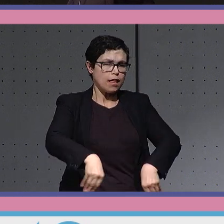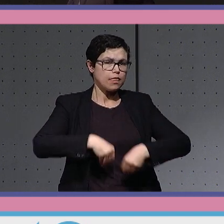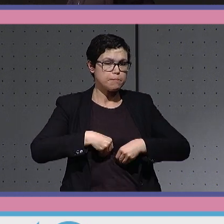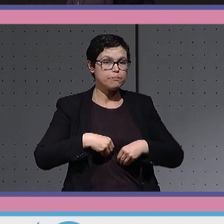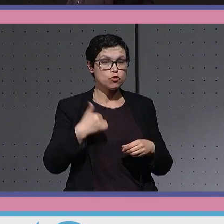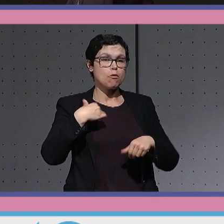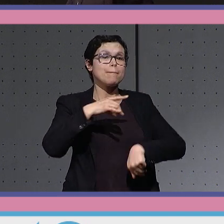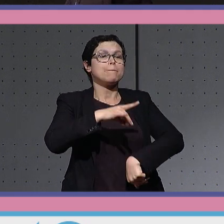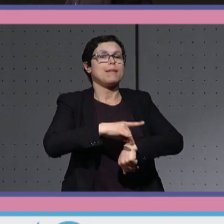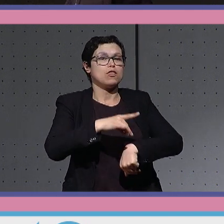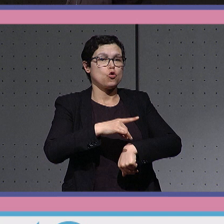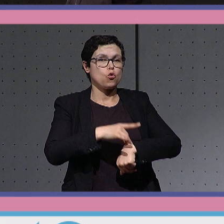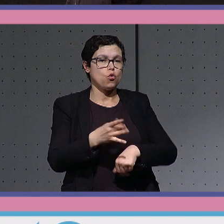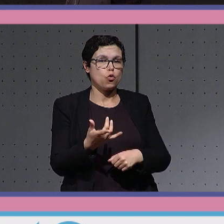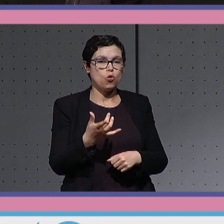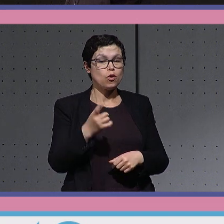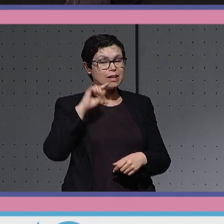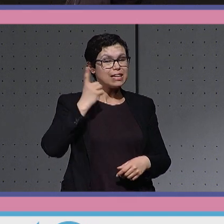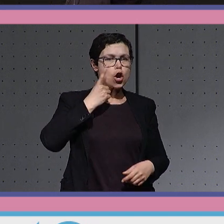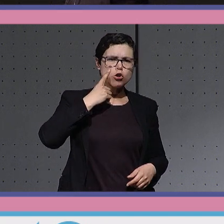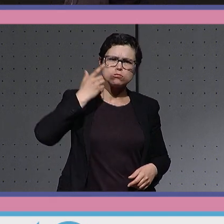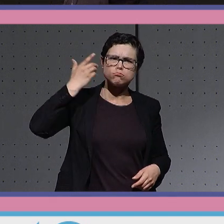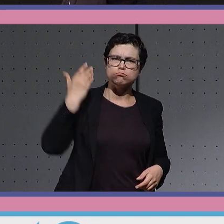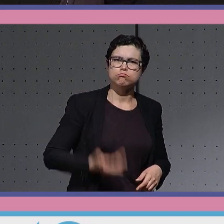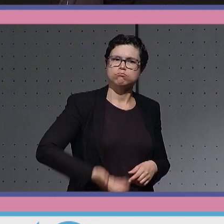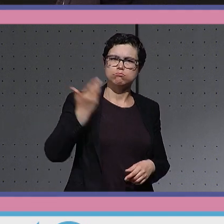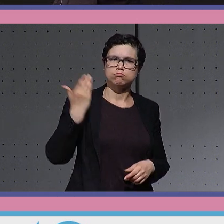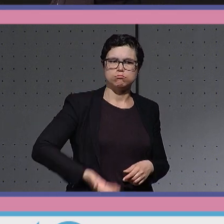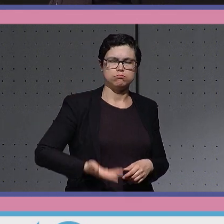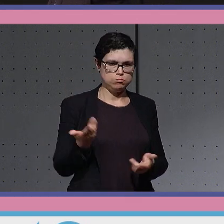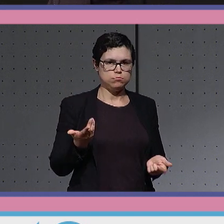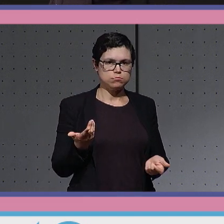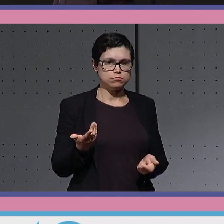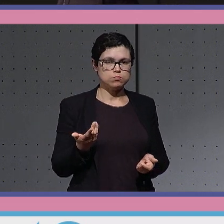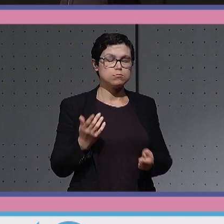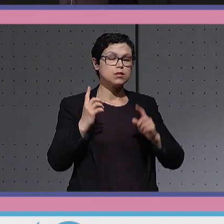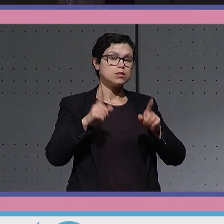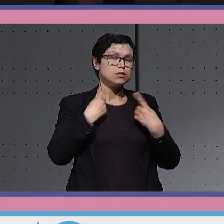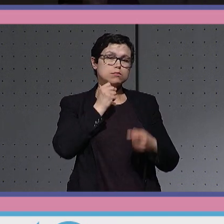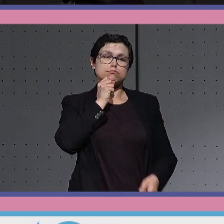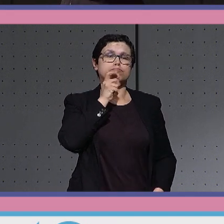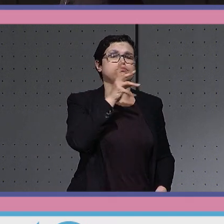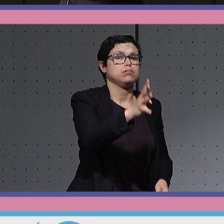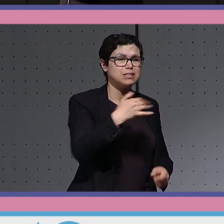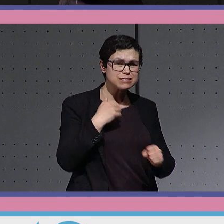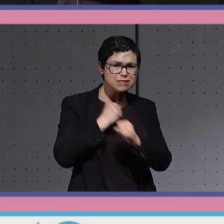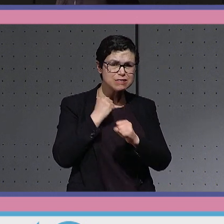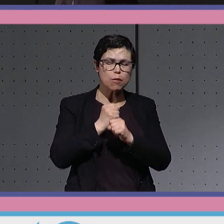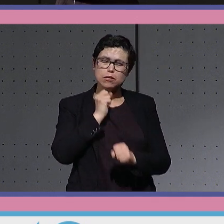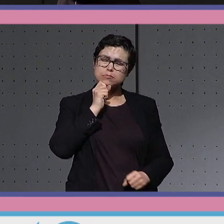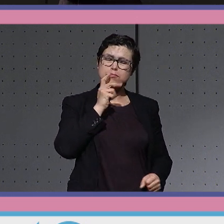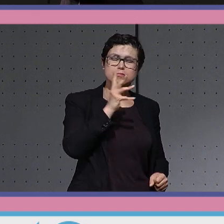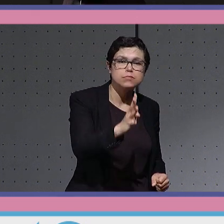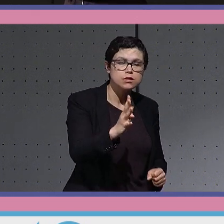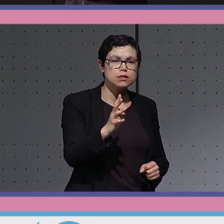médico, entonces yo soy de la opinión que hacer diagnósticos es importante y casi siempre luego a lo largo de los años que llevo en la profesión, cuando sabemos cómo